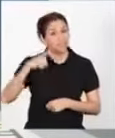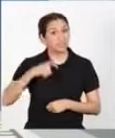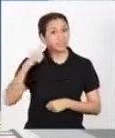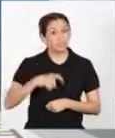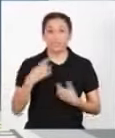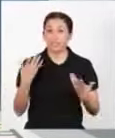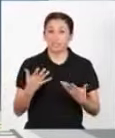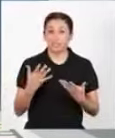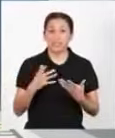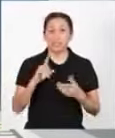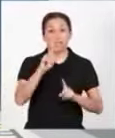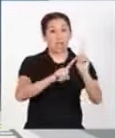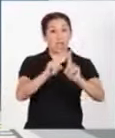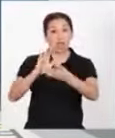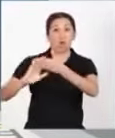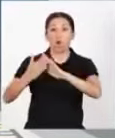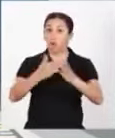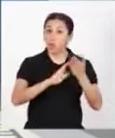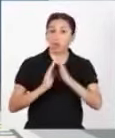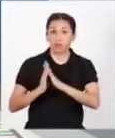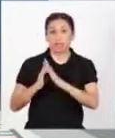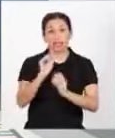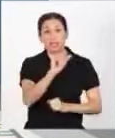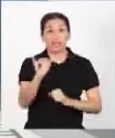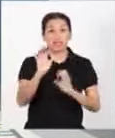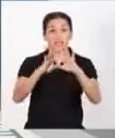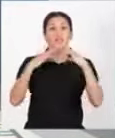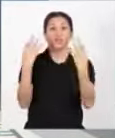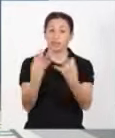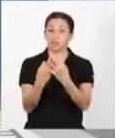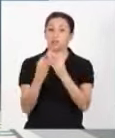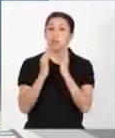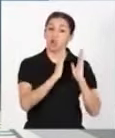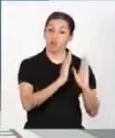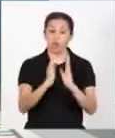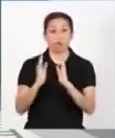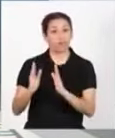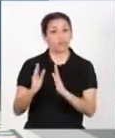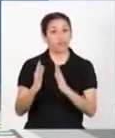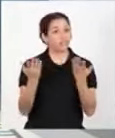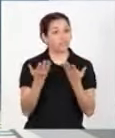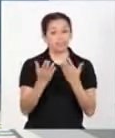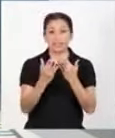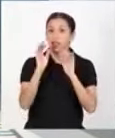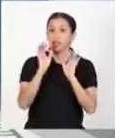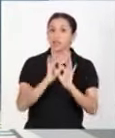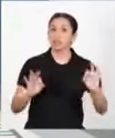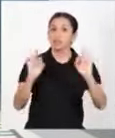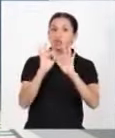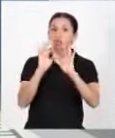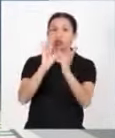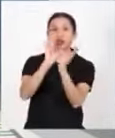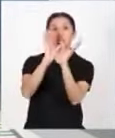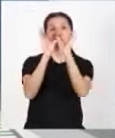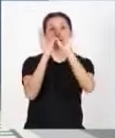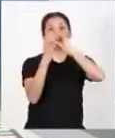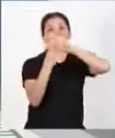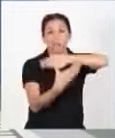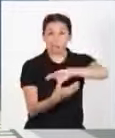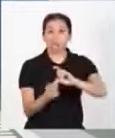Es necesario que las comunidades y las familias se organizen frente a un